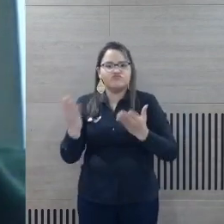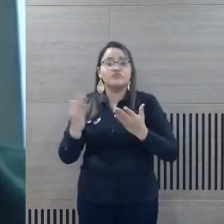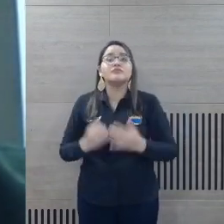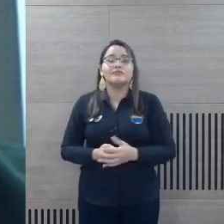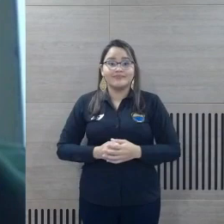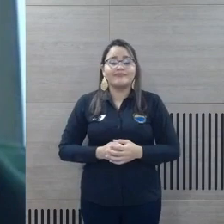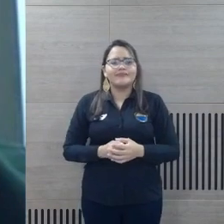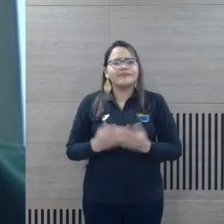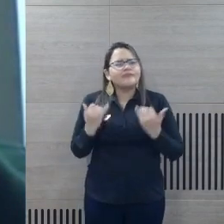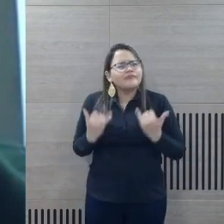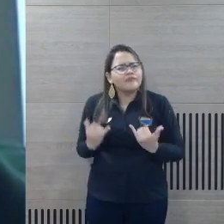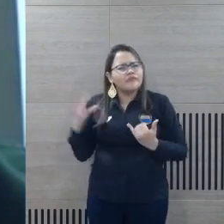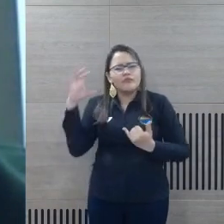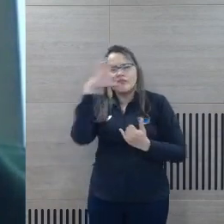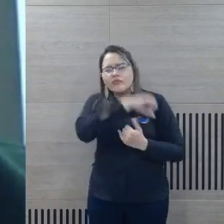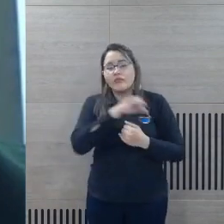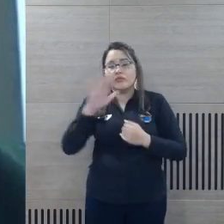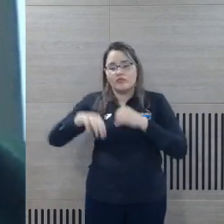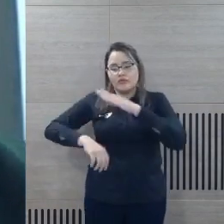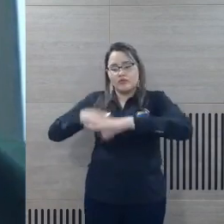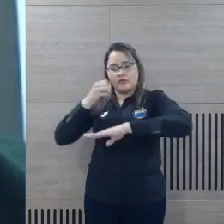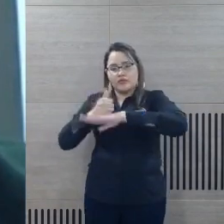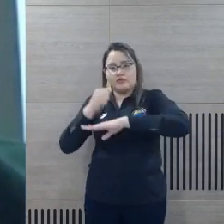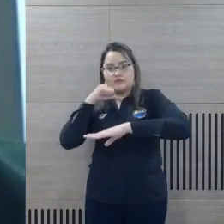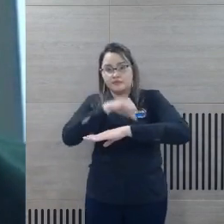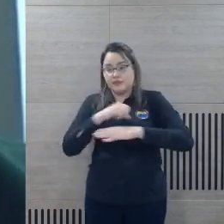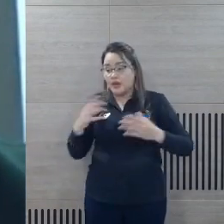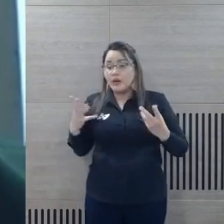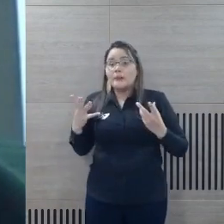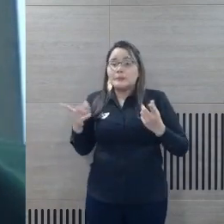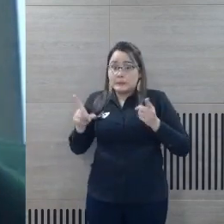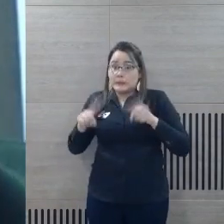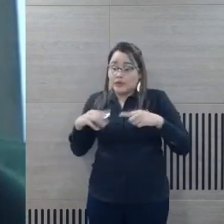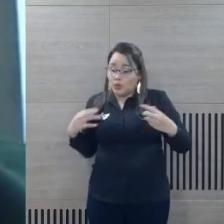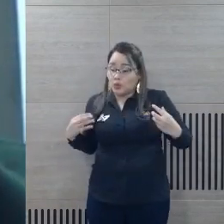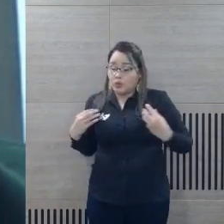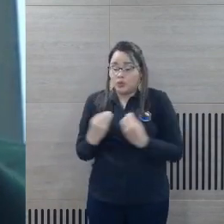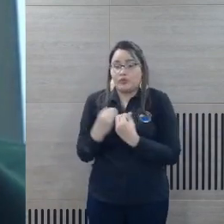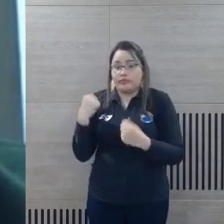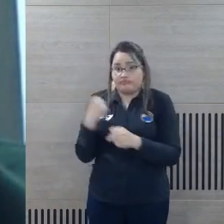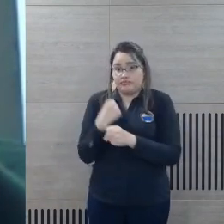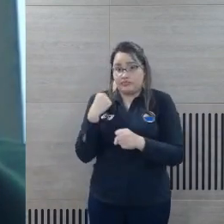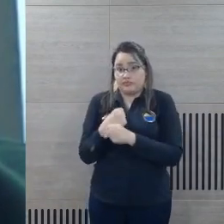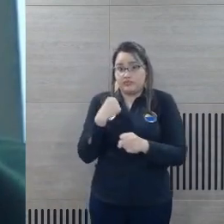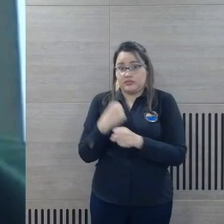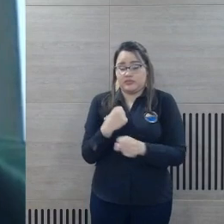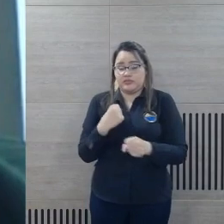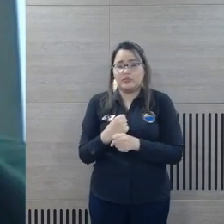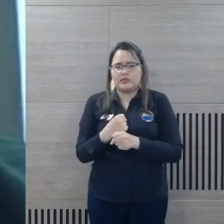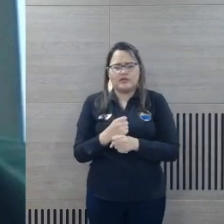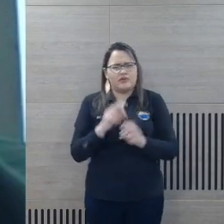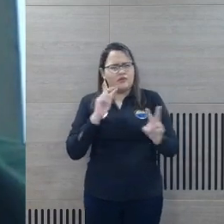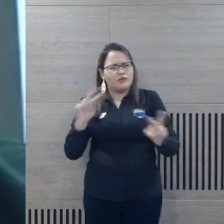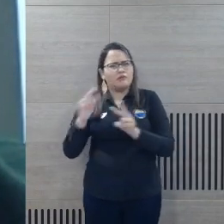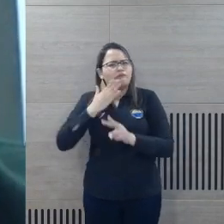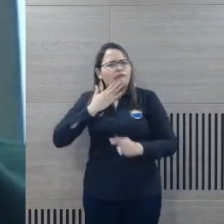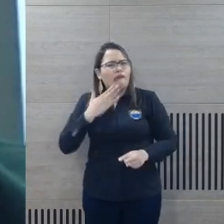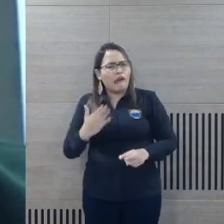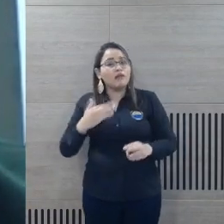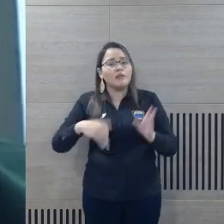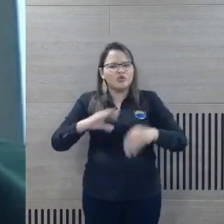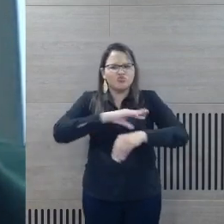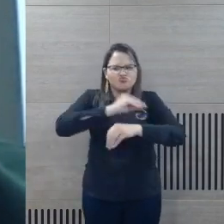más incluyente y más innovadora. Y a ustedes, mis queridos compañeros graduandos, sin duda